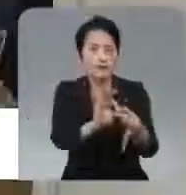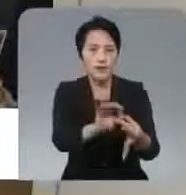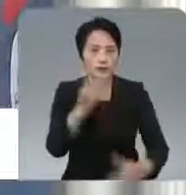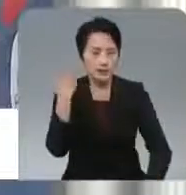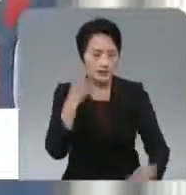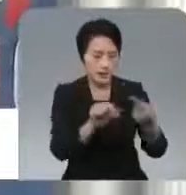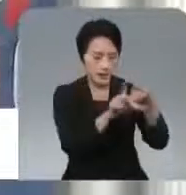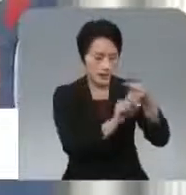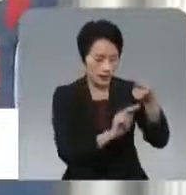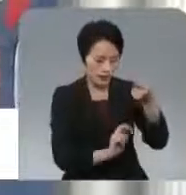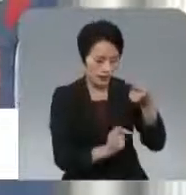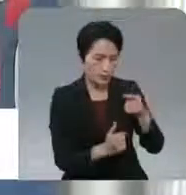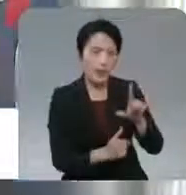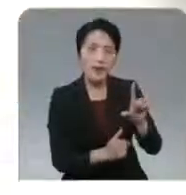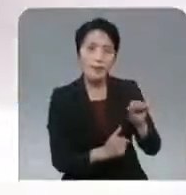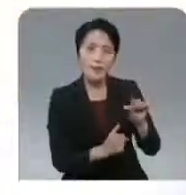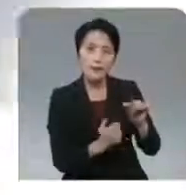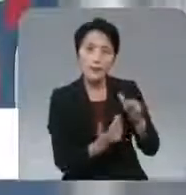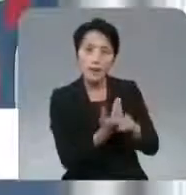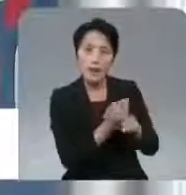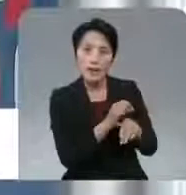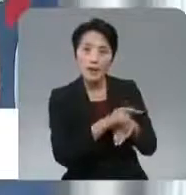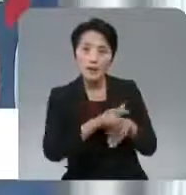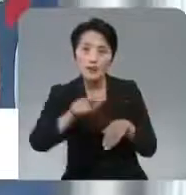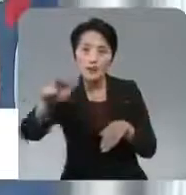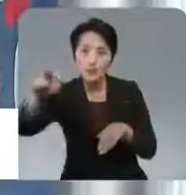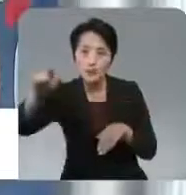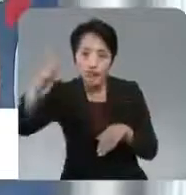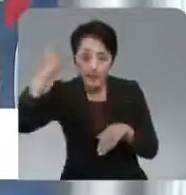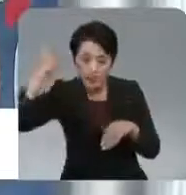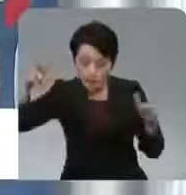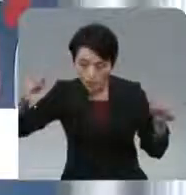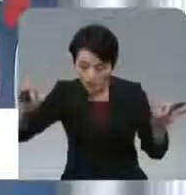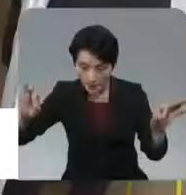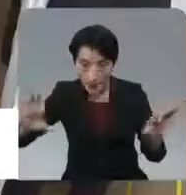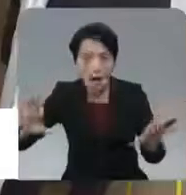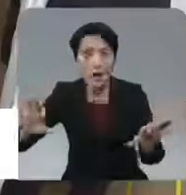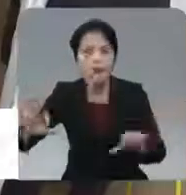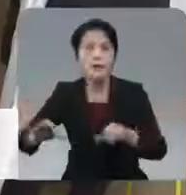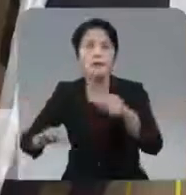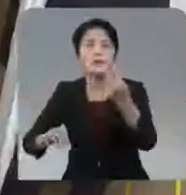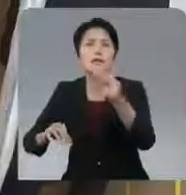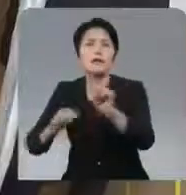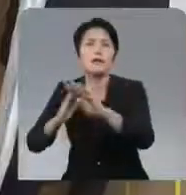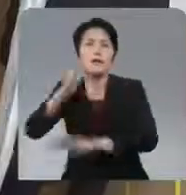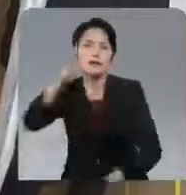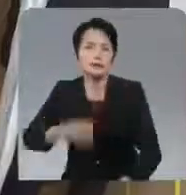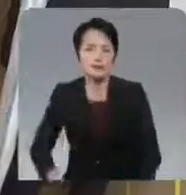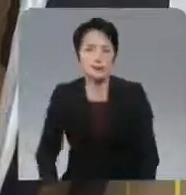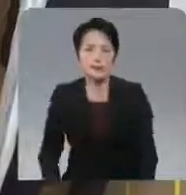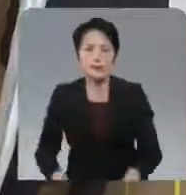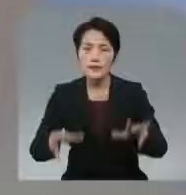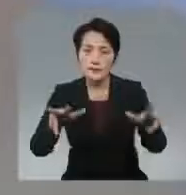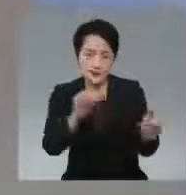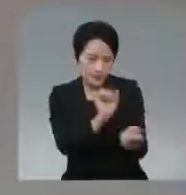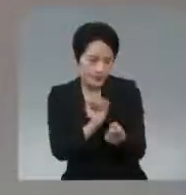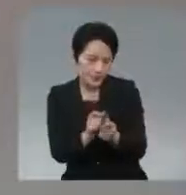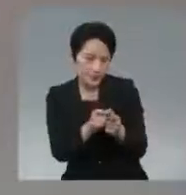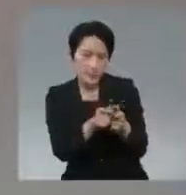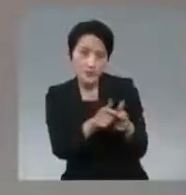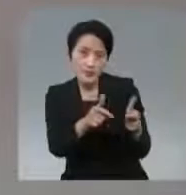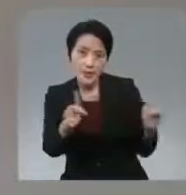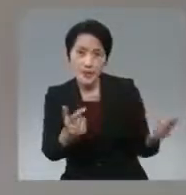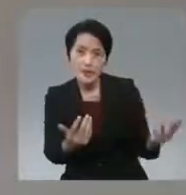al reportar 22 mil 907 nuevos contagios registran un total acumulado de 900 7 mil 214